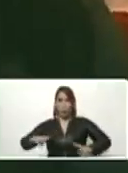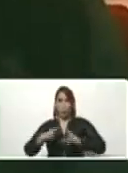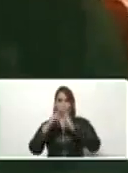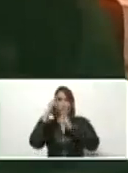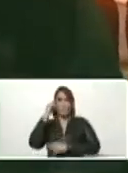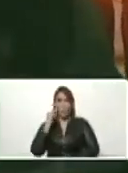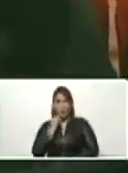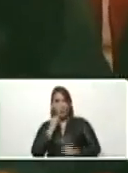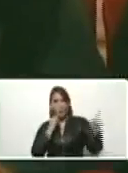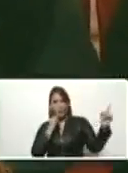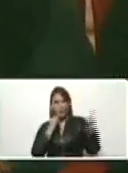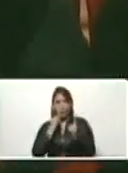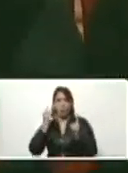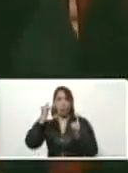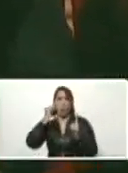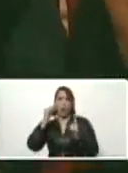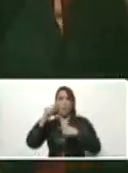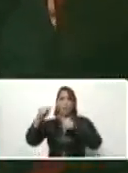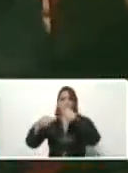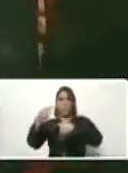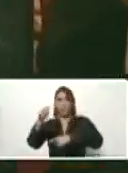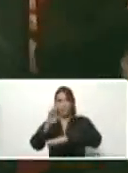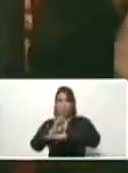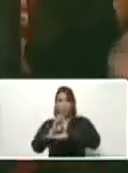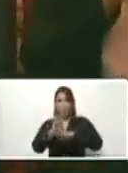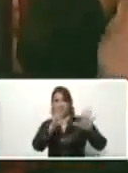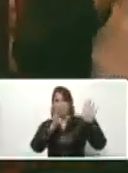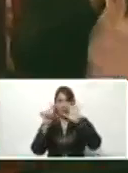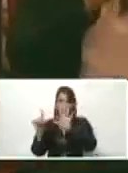Bolívar y Manuela Sáenz en Quito, el próximo 16 de junio.